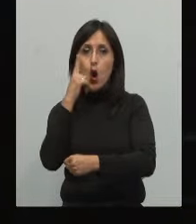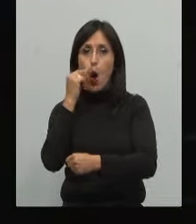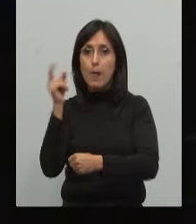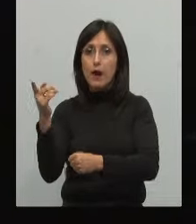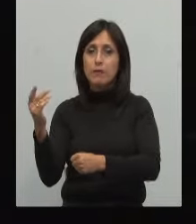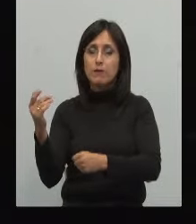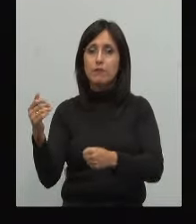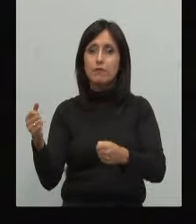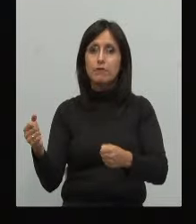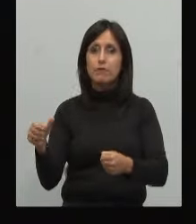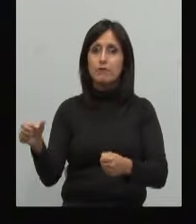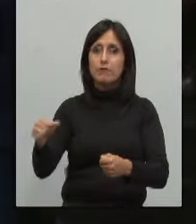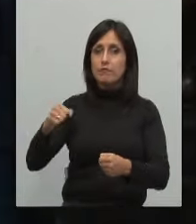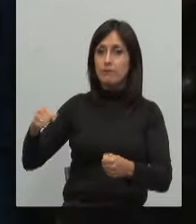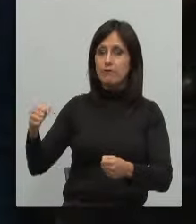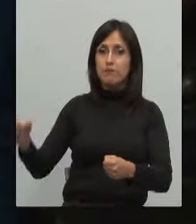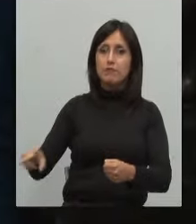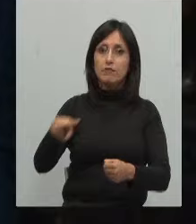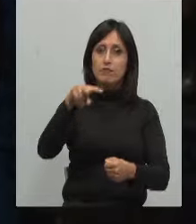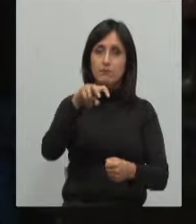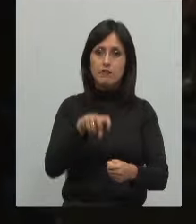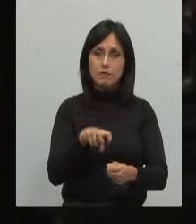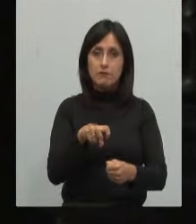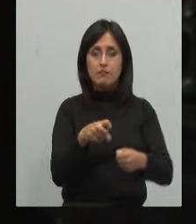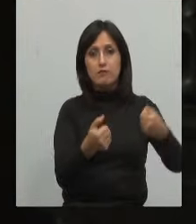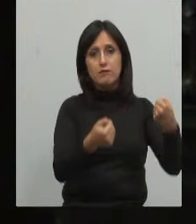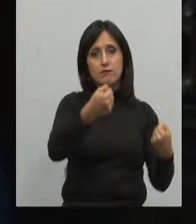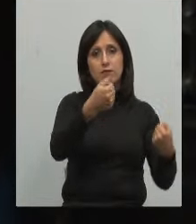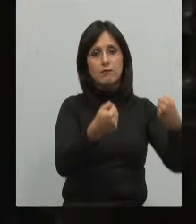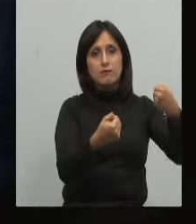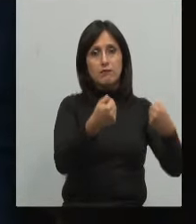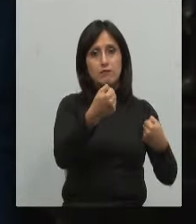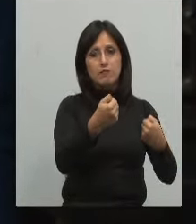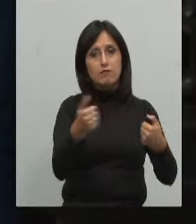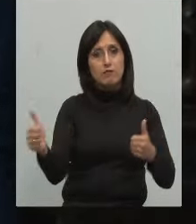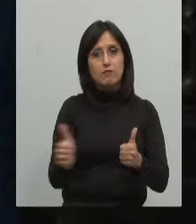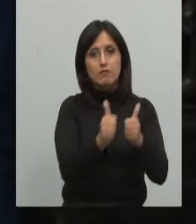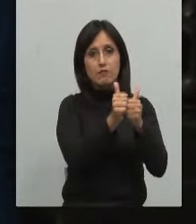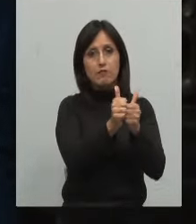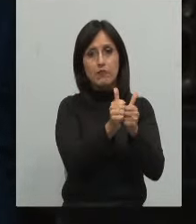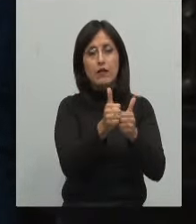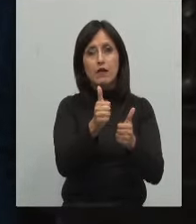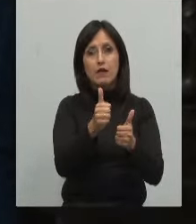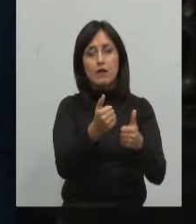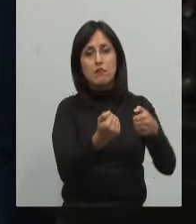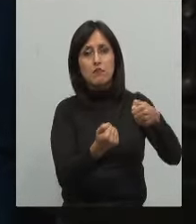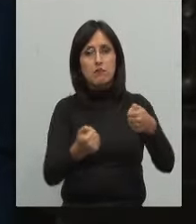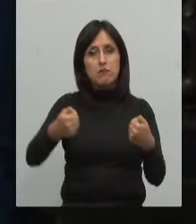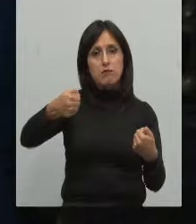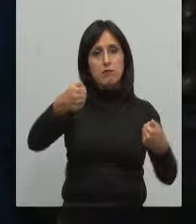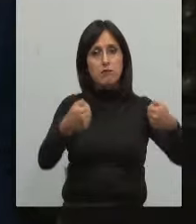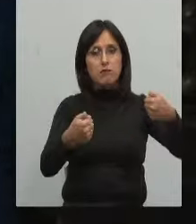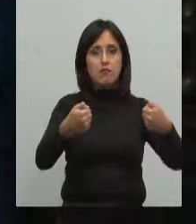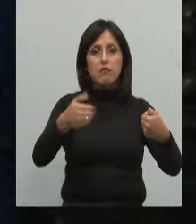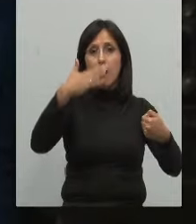y como para ir a hacer una prueba de auto para ver el motor, en media hora prácticamente lo terminan